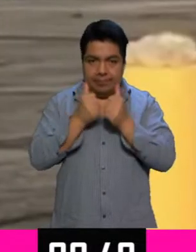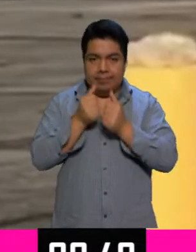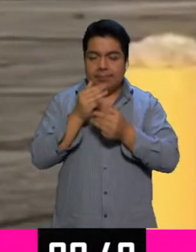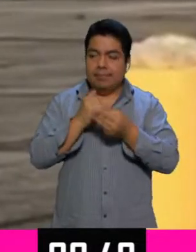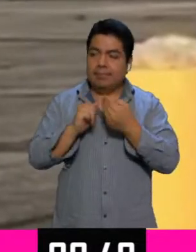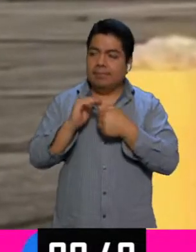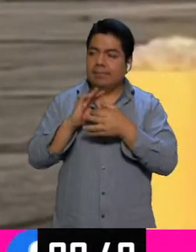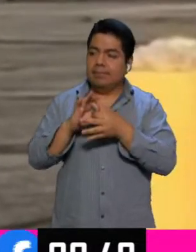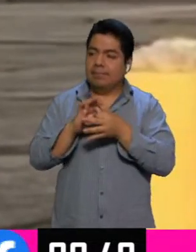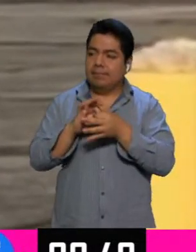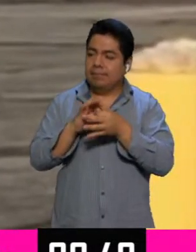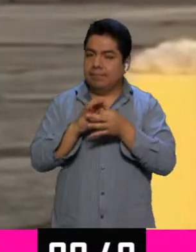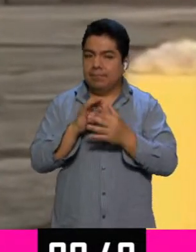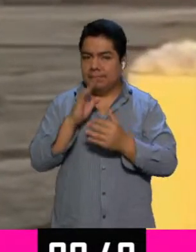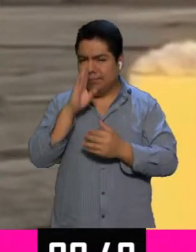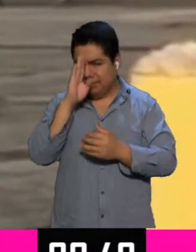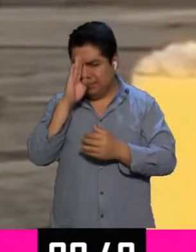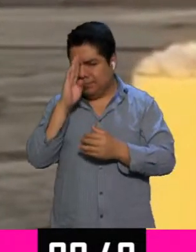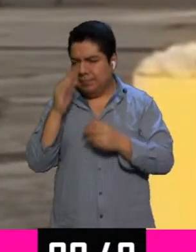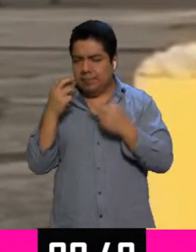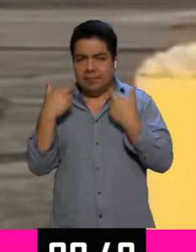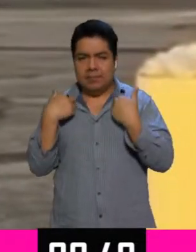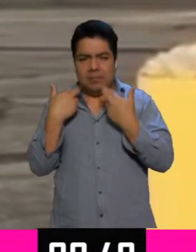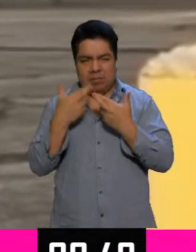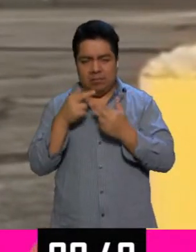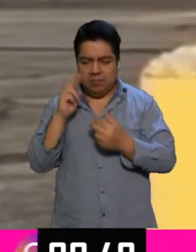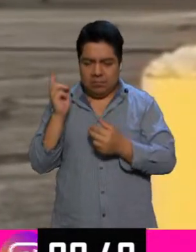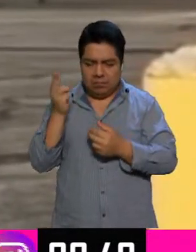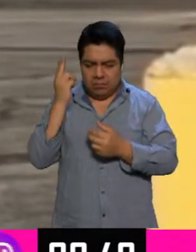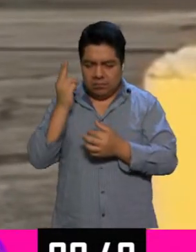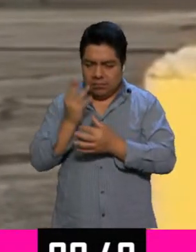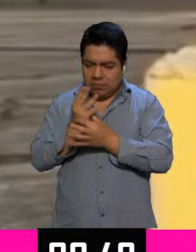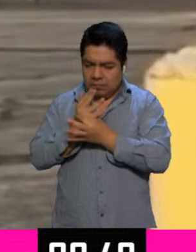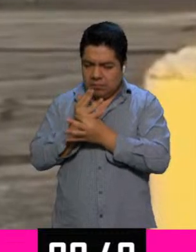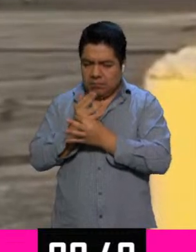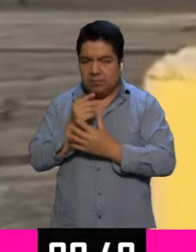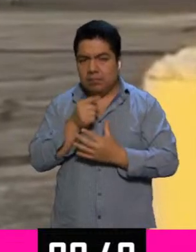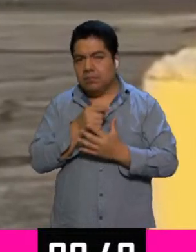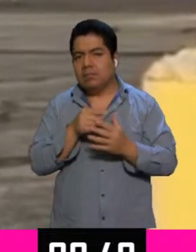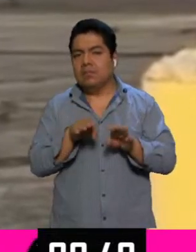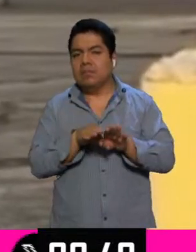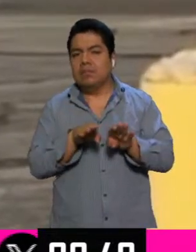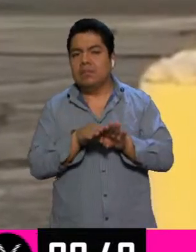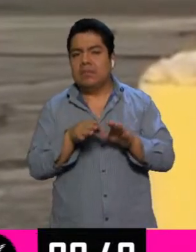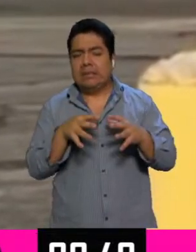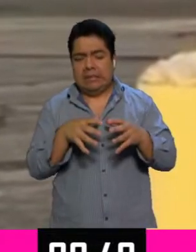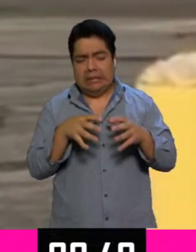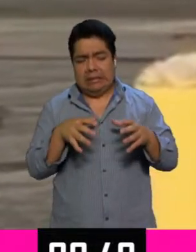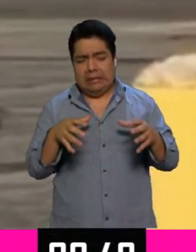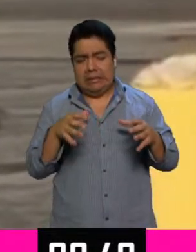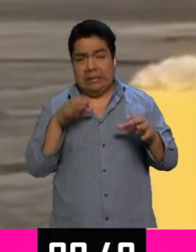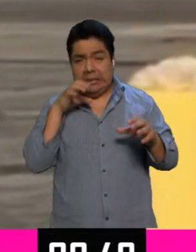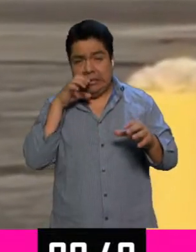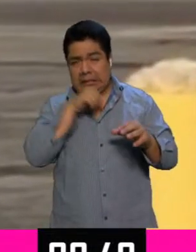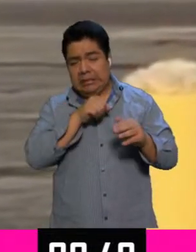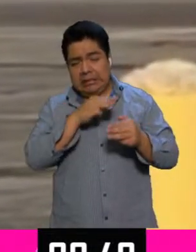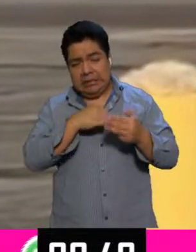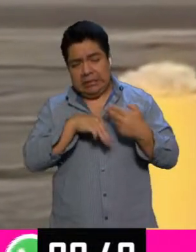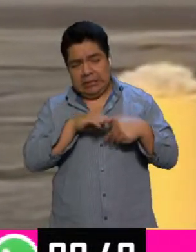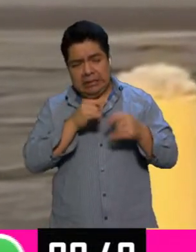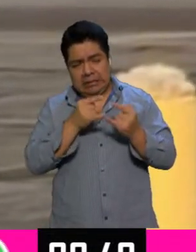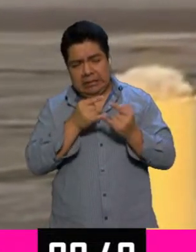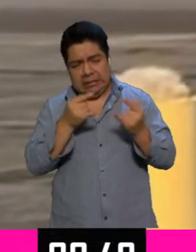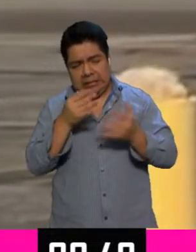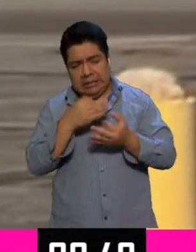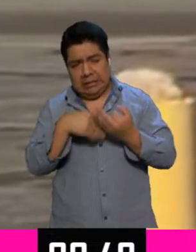mundo. Por ahí escuchaba a un profesor universitario decir que se trataba del imperio criminal más grande en la historia de la